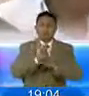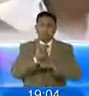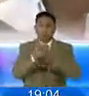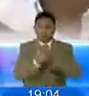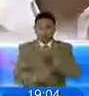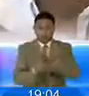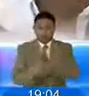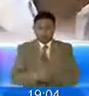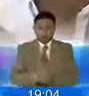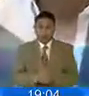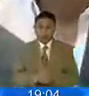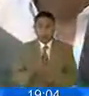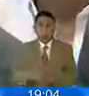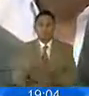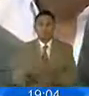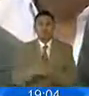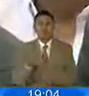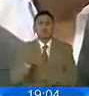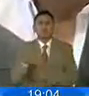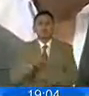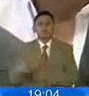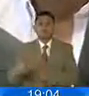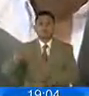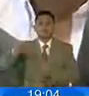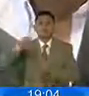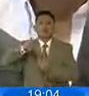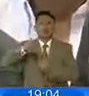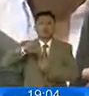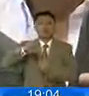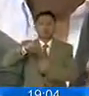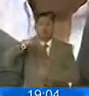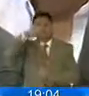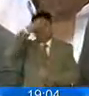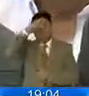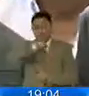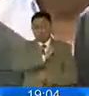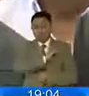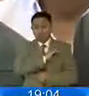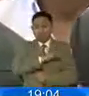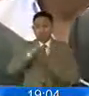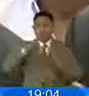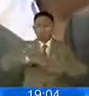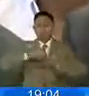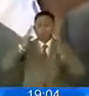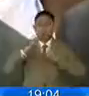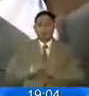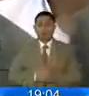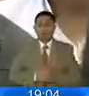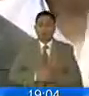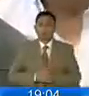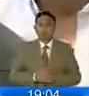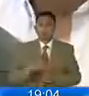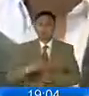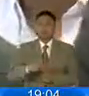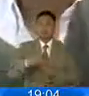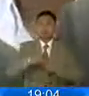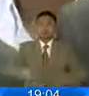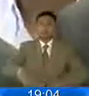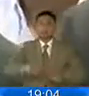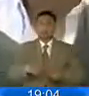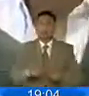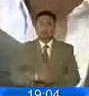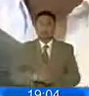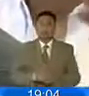Petrochina, sino más bien en Centroamérica, Perú, Chile, Panamá, entre otros destinos, en